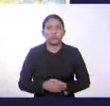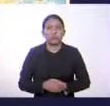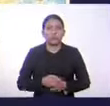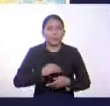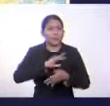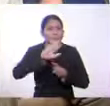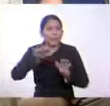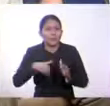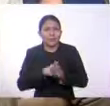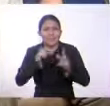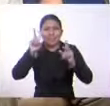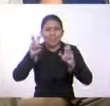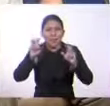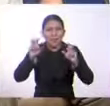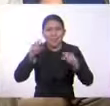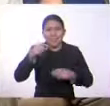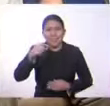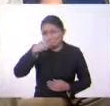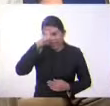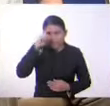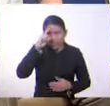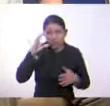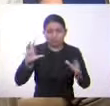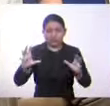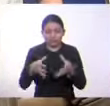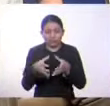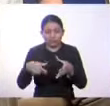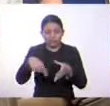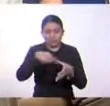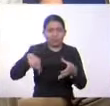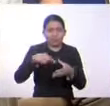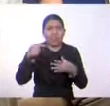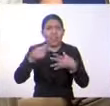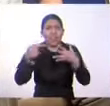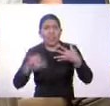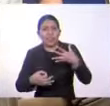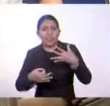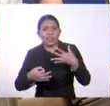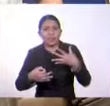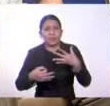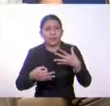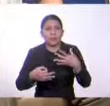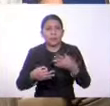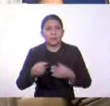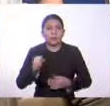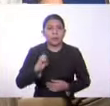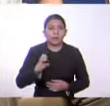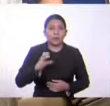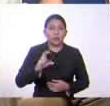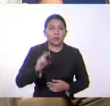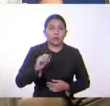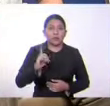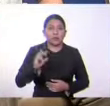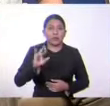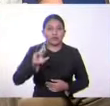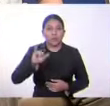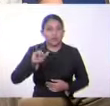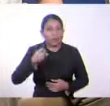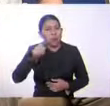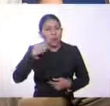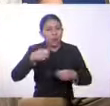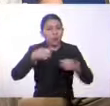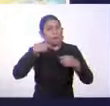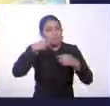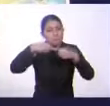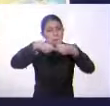marco laboral, pero lo deriva y lo desarrolla en leyes secundarias y por eso hay un Código de Trabajo. Tanto el Código de